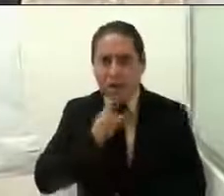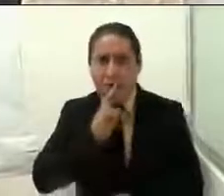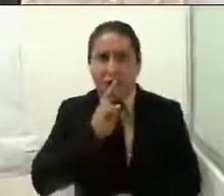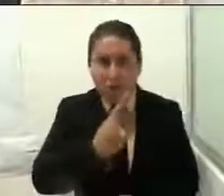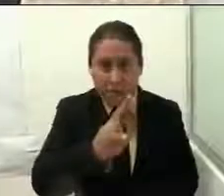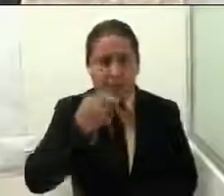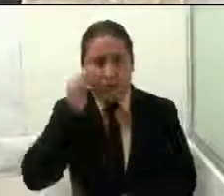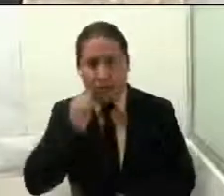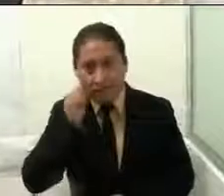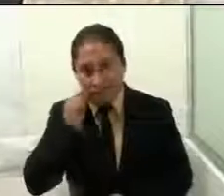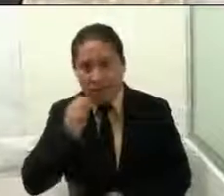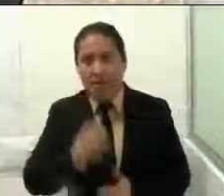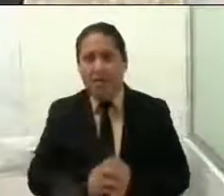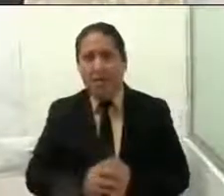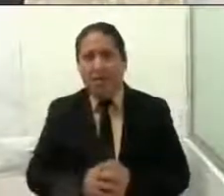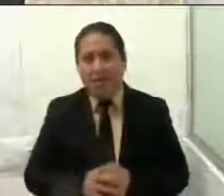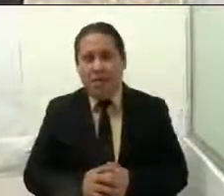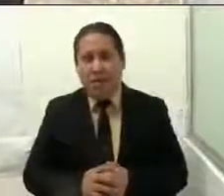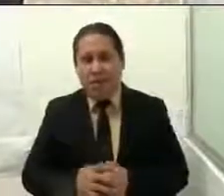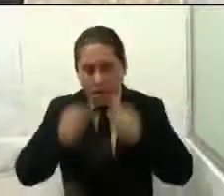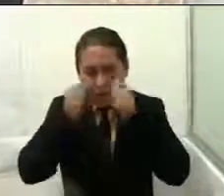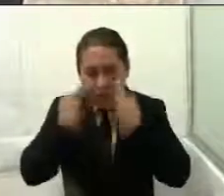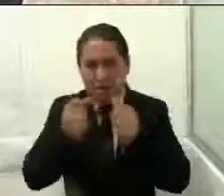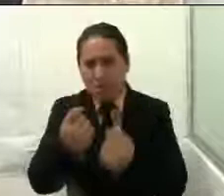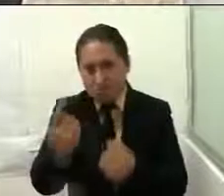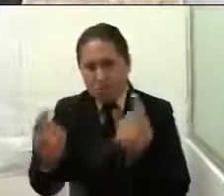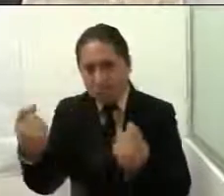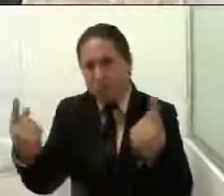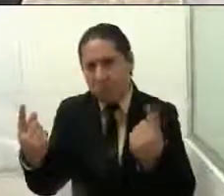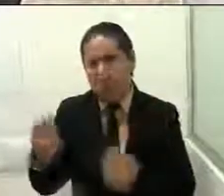que se toman en consideración de cada subsecretaria